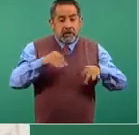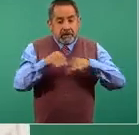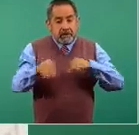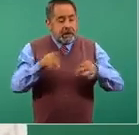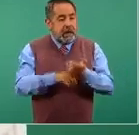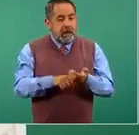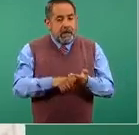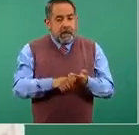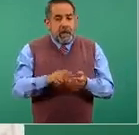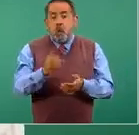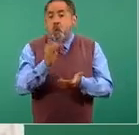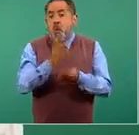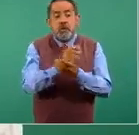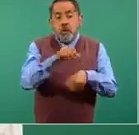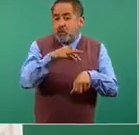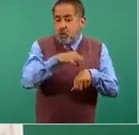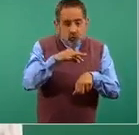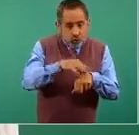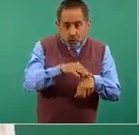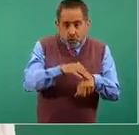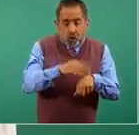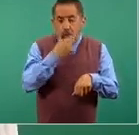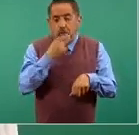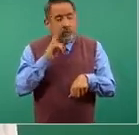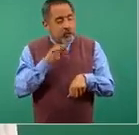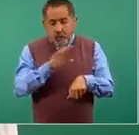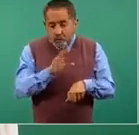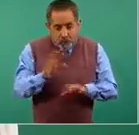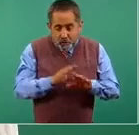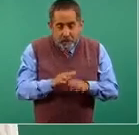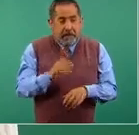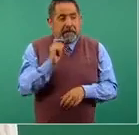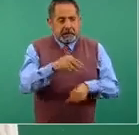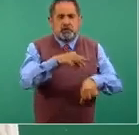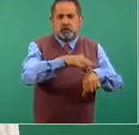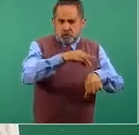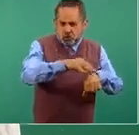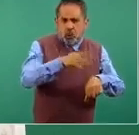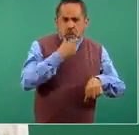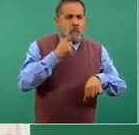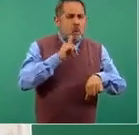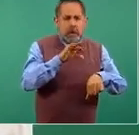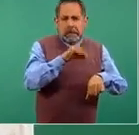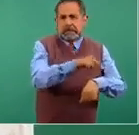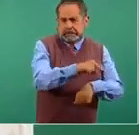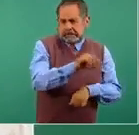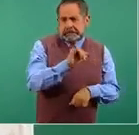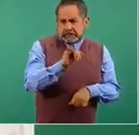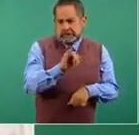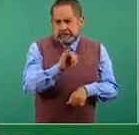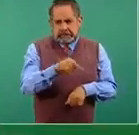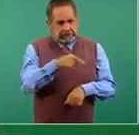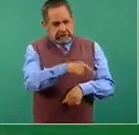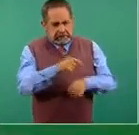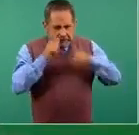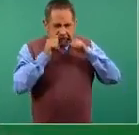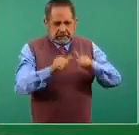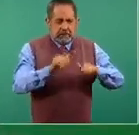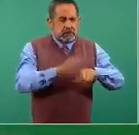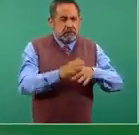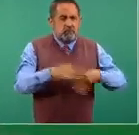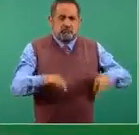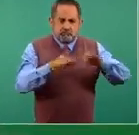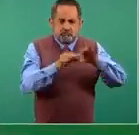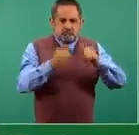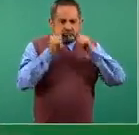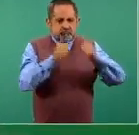son solamente médicos y médicas, nuestros colegas médicos y médicas han sido los que han tenido quizá la mayor